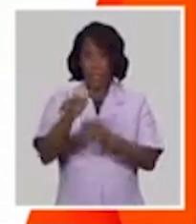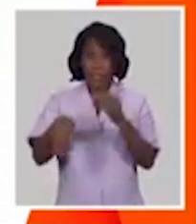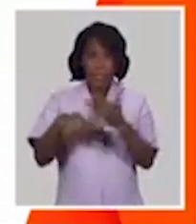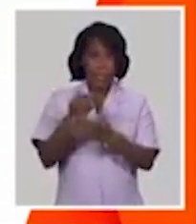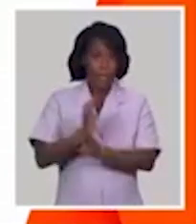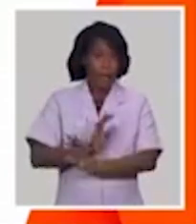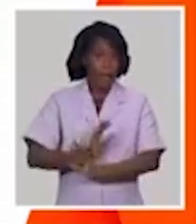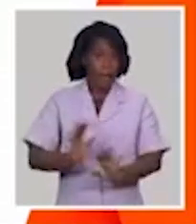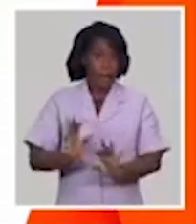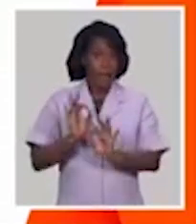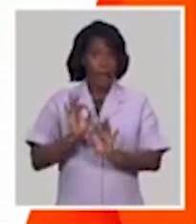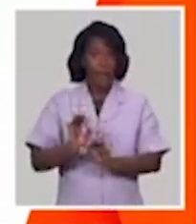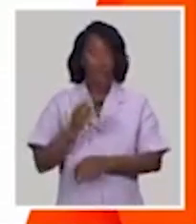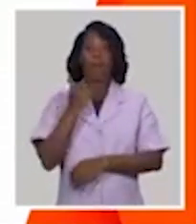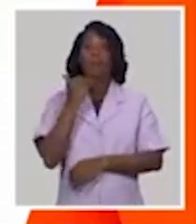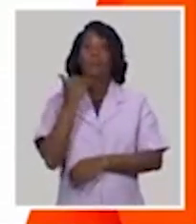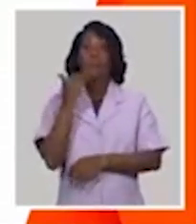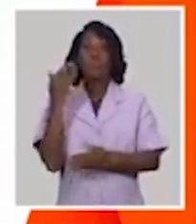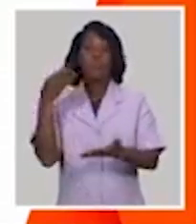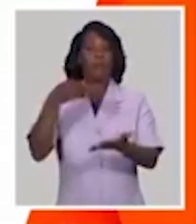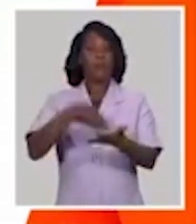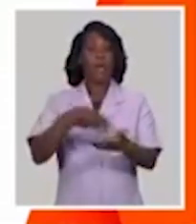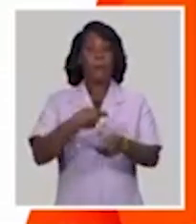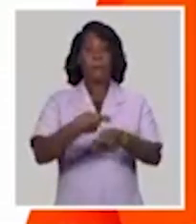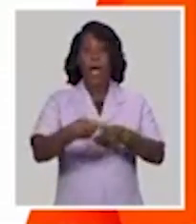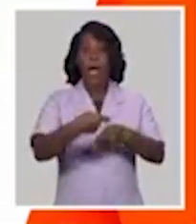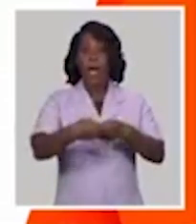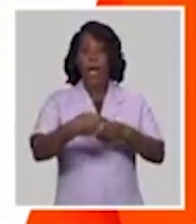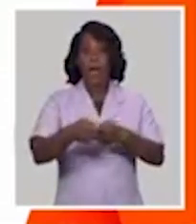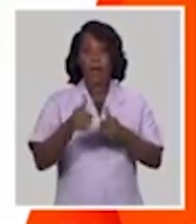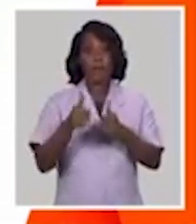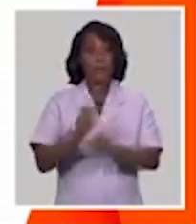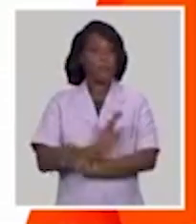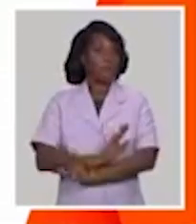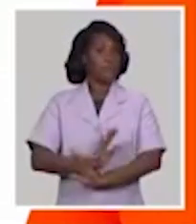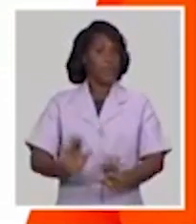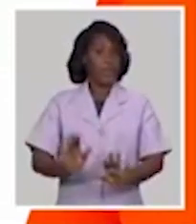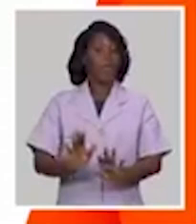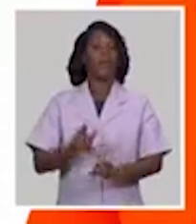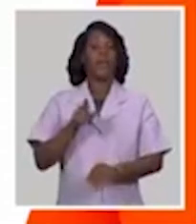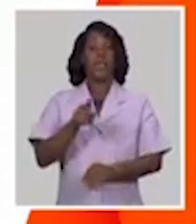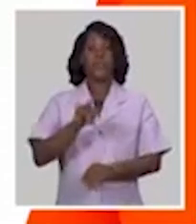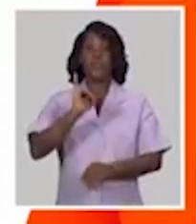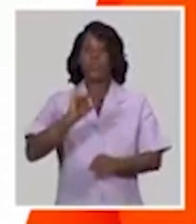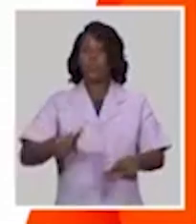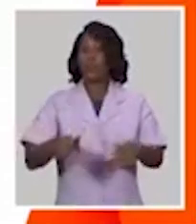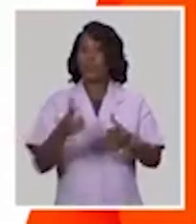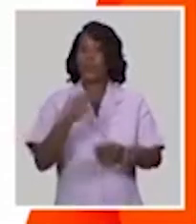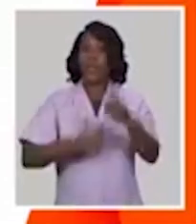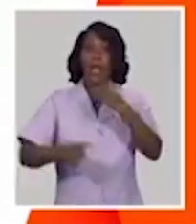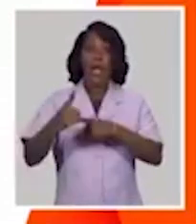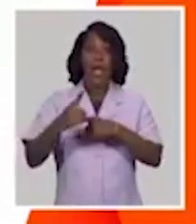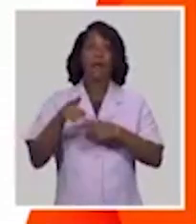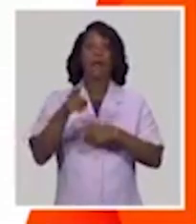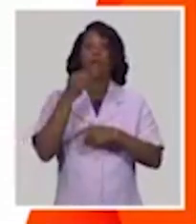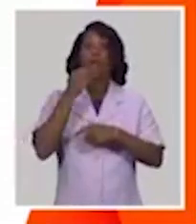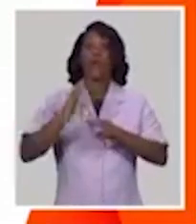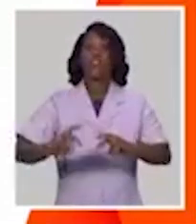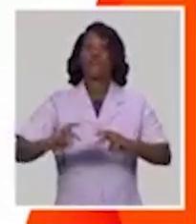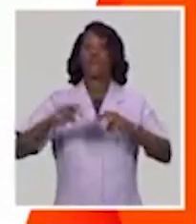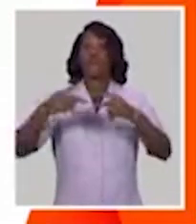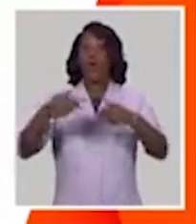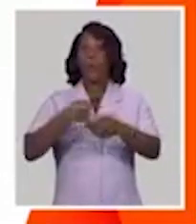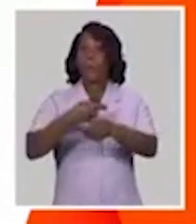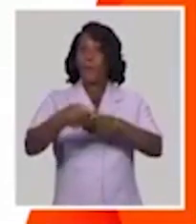unidades municipales de la PNR. El incumplimiento de lo señalado anteriormente implica la duplicación de la